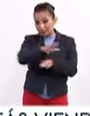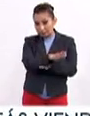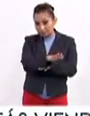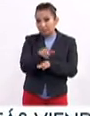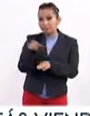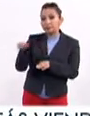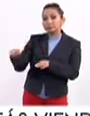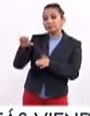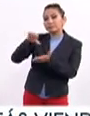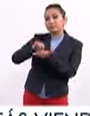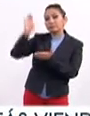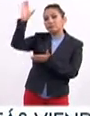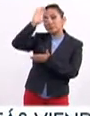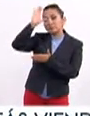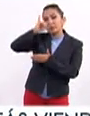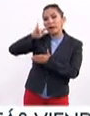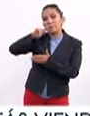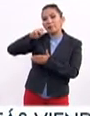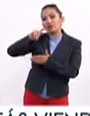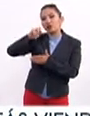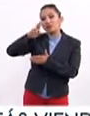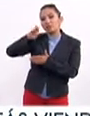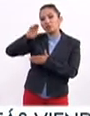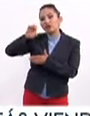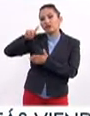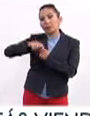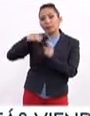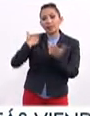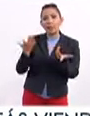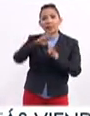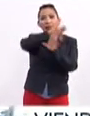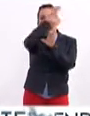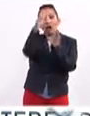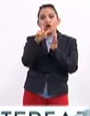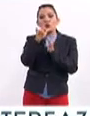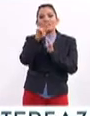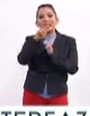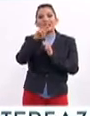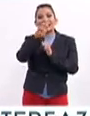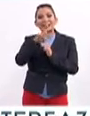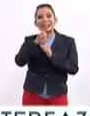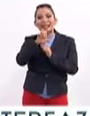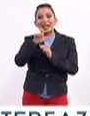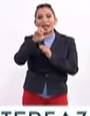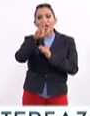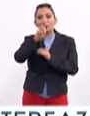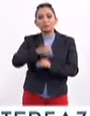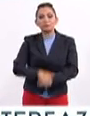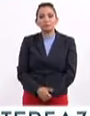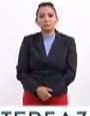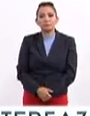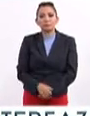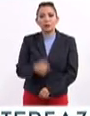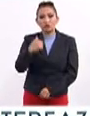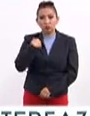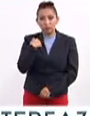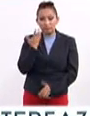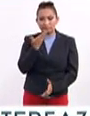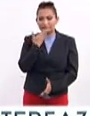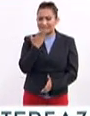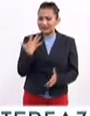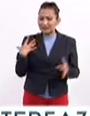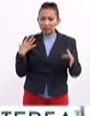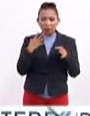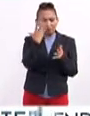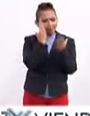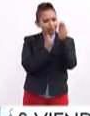Nacional, el Centro Cultural Jaime Torres Bodet y el Planetario Luis Enrique Erro. Yo tuve el privilegio de